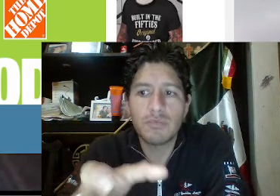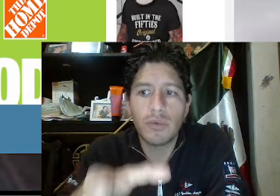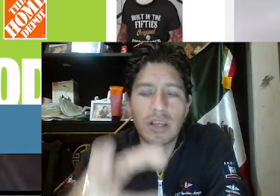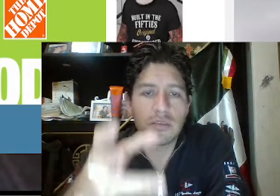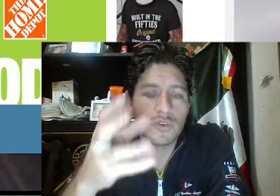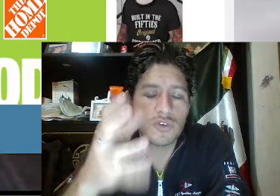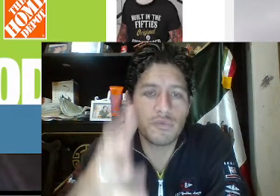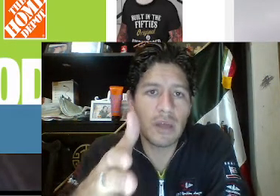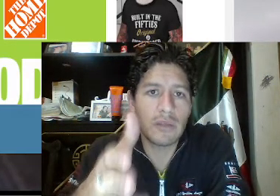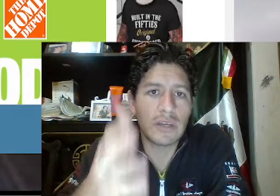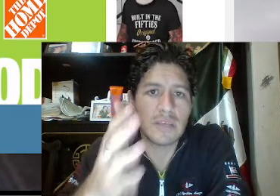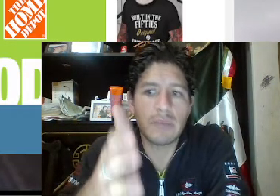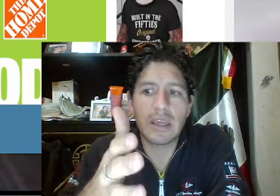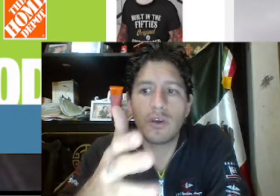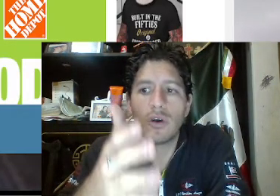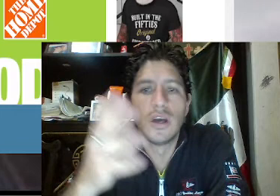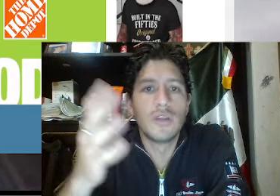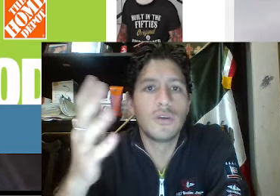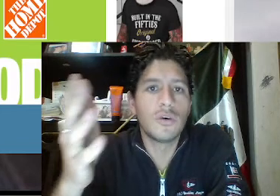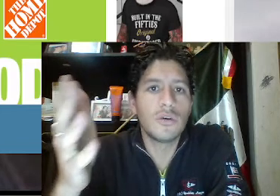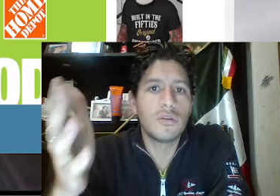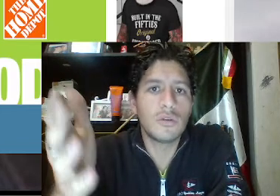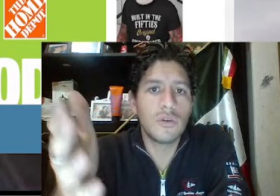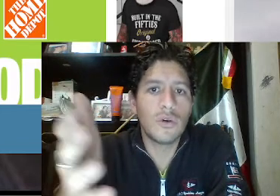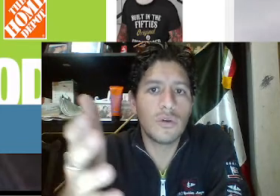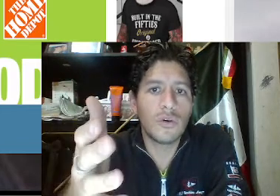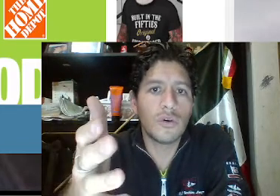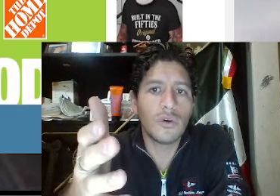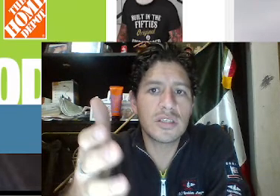muchos pobladores de México no